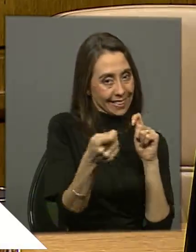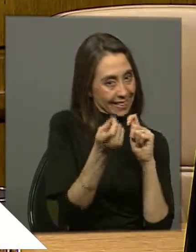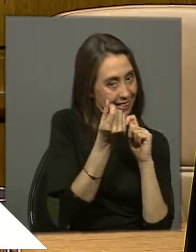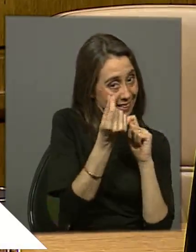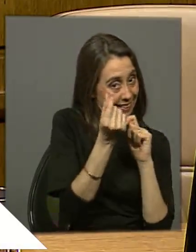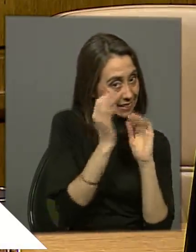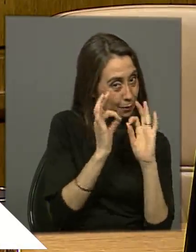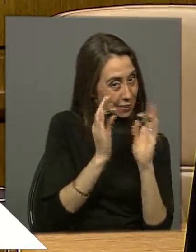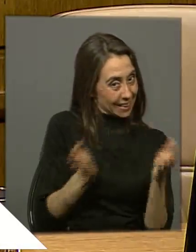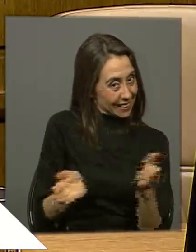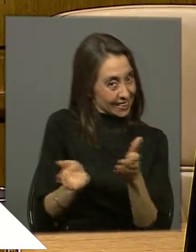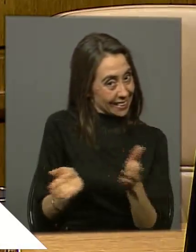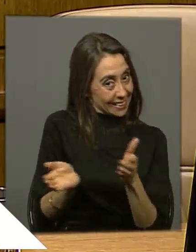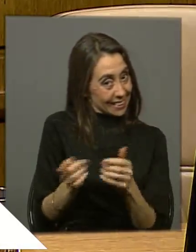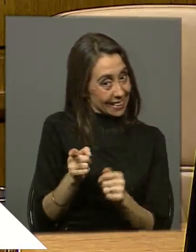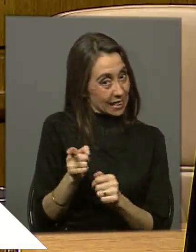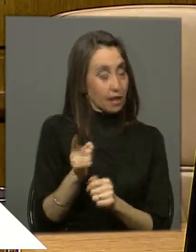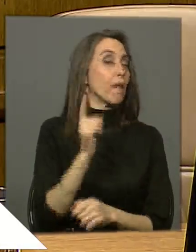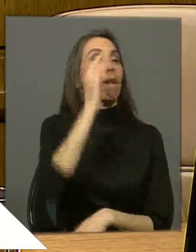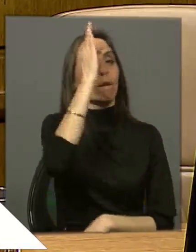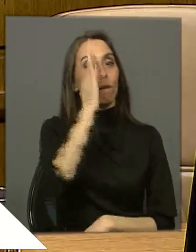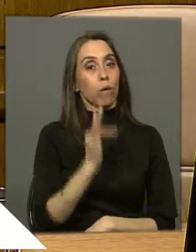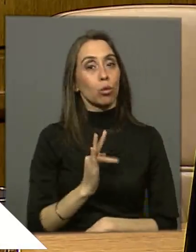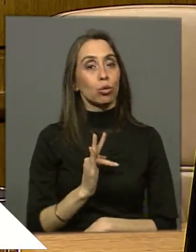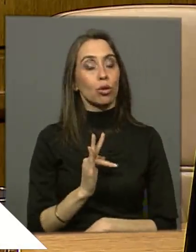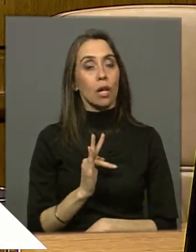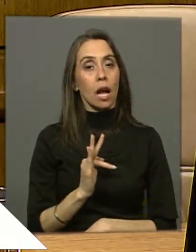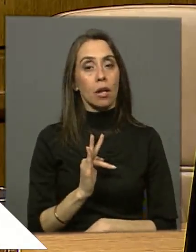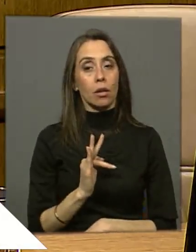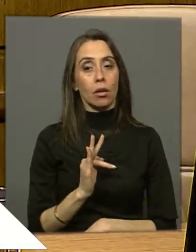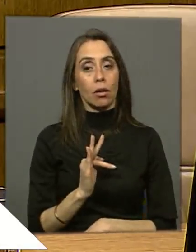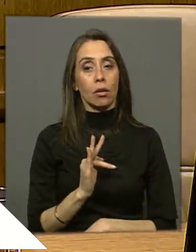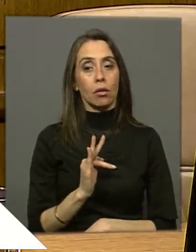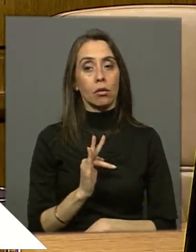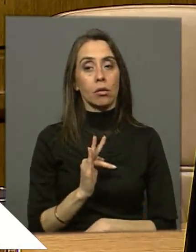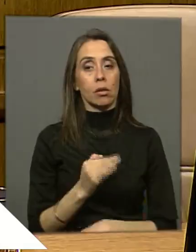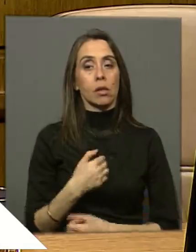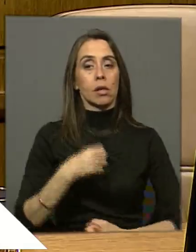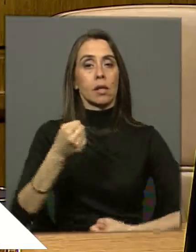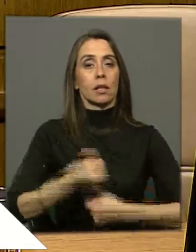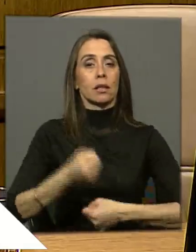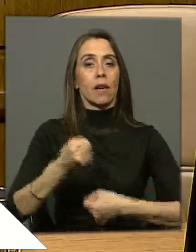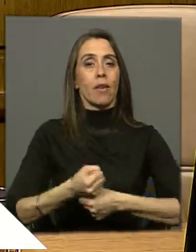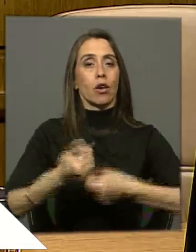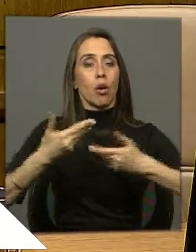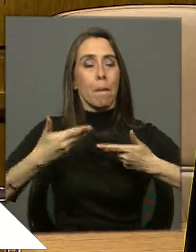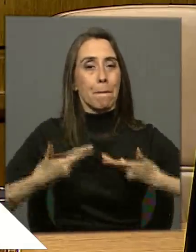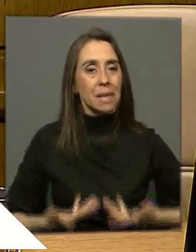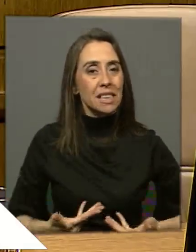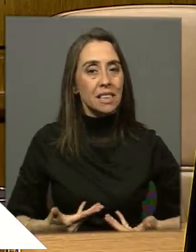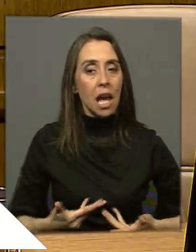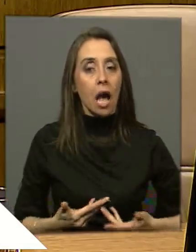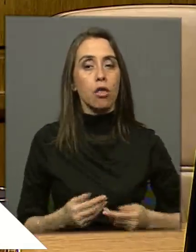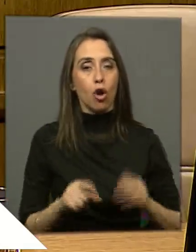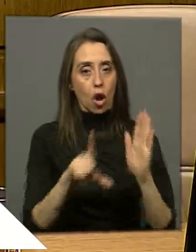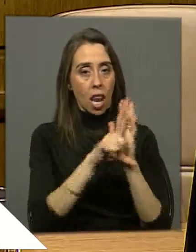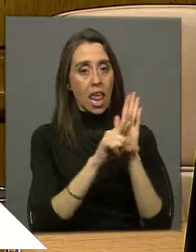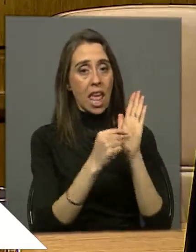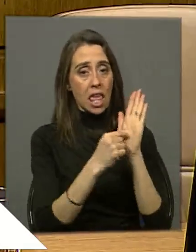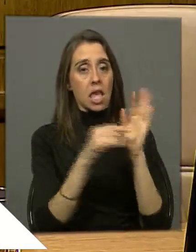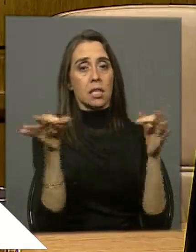para aquellos funcionarios que cumplen trabajos pesados que están definidos en la ley